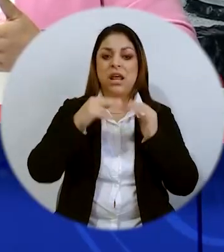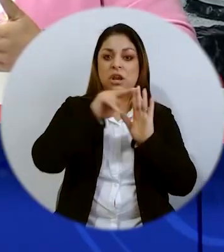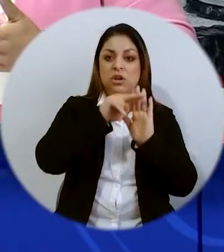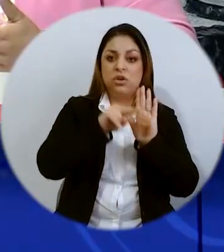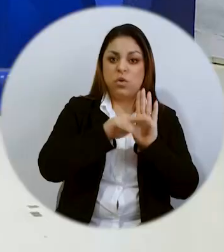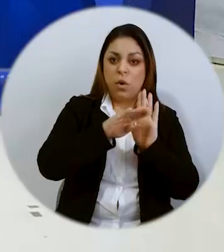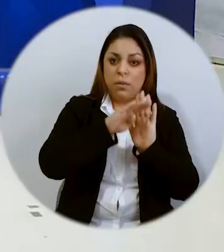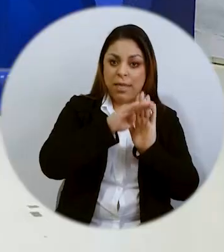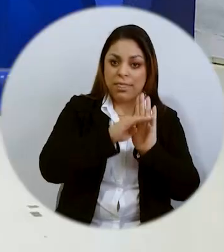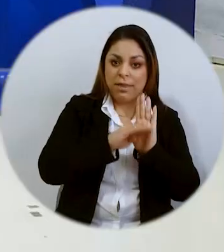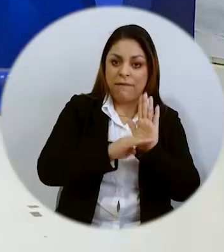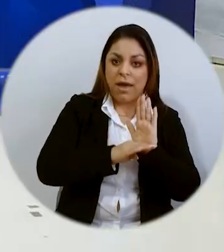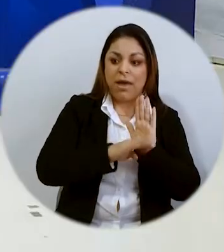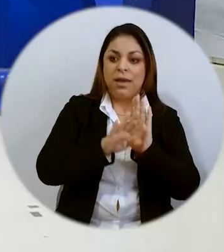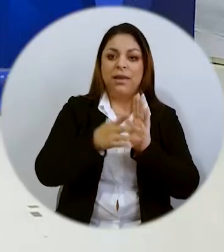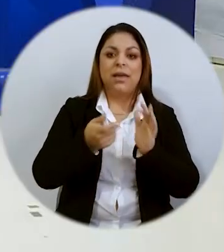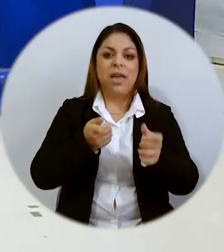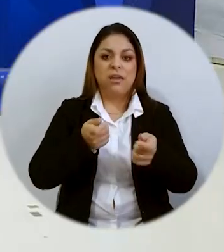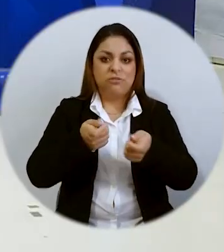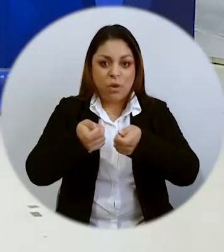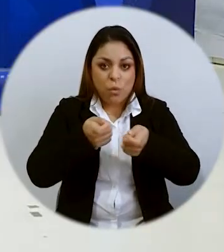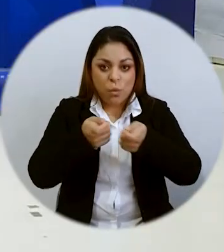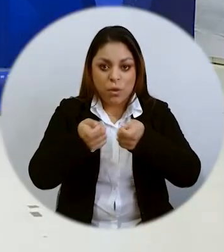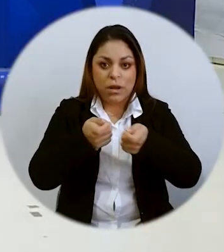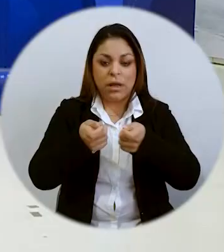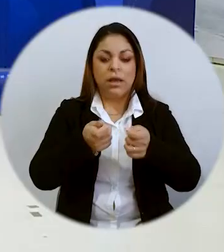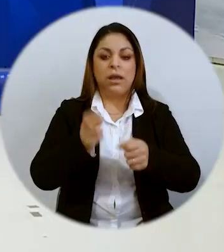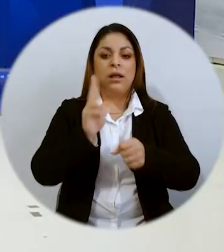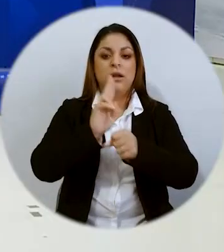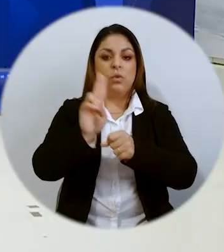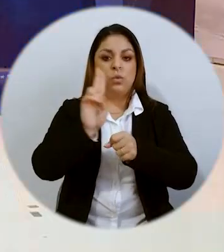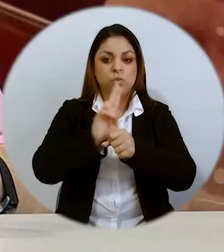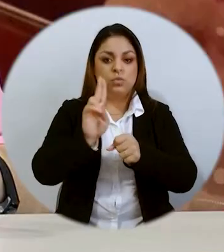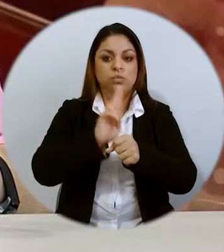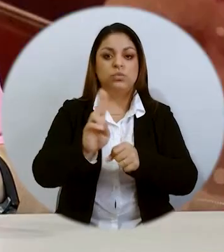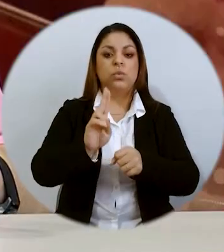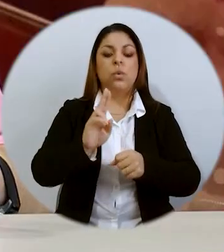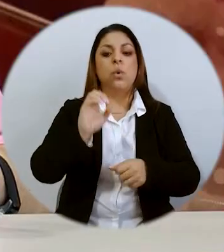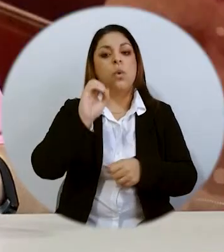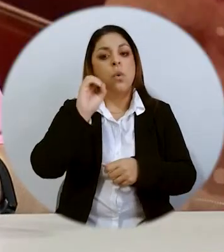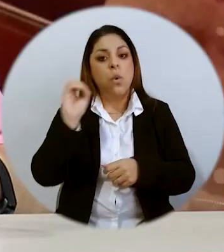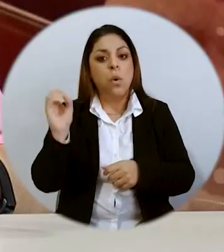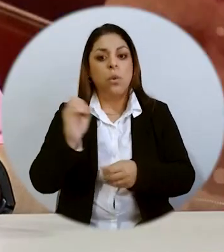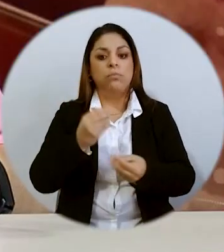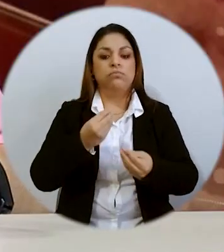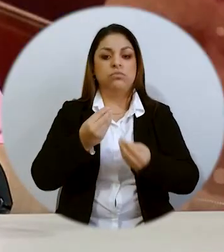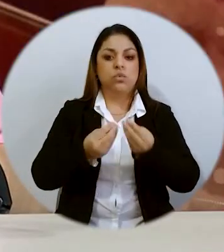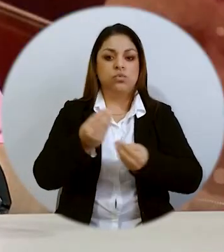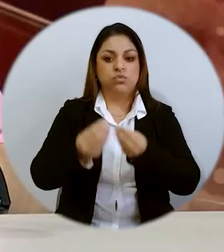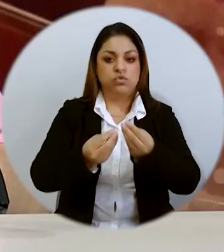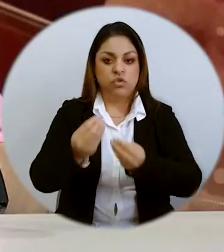de generar normativa que regule el uso o la